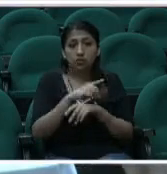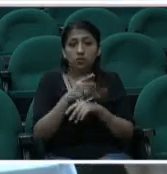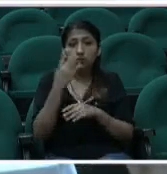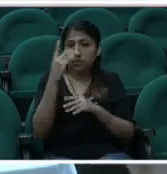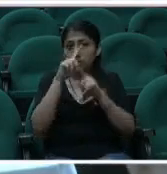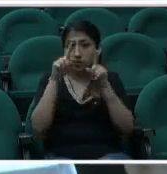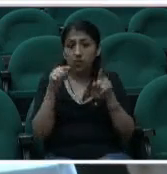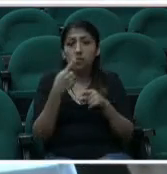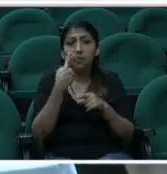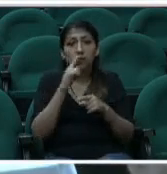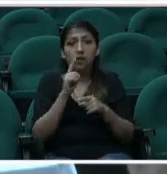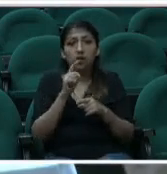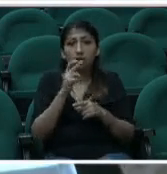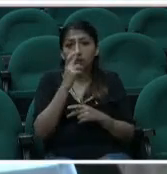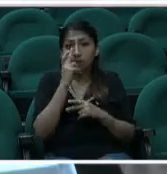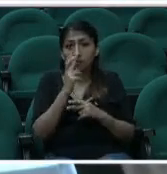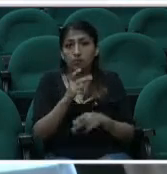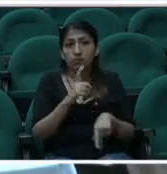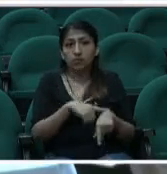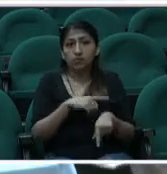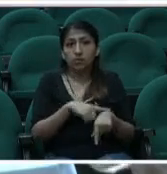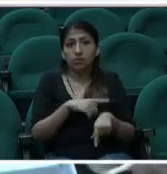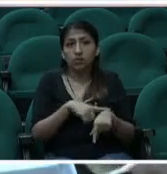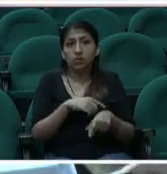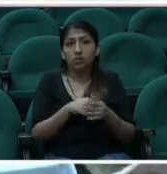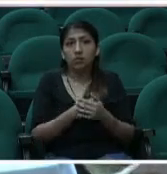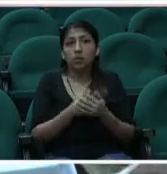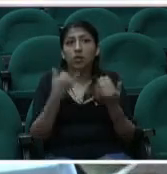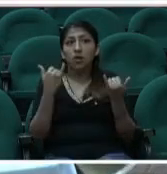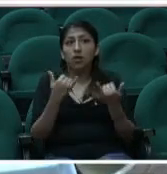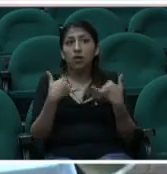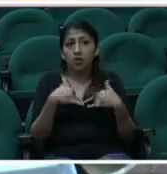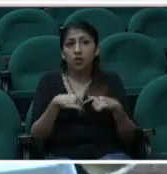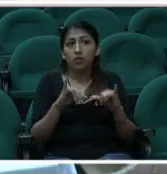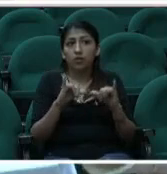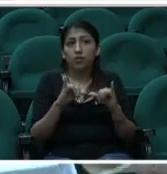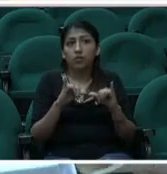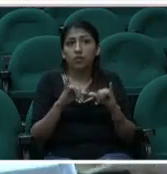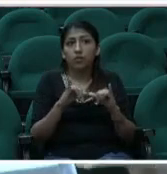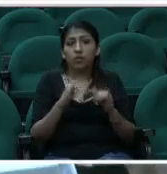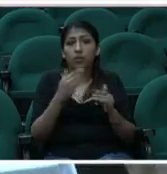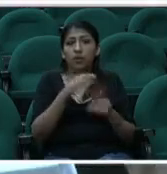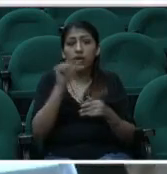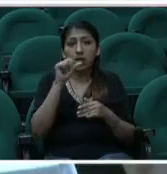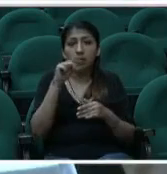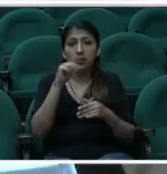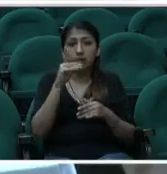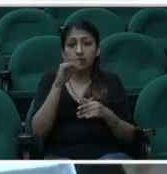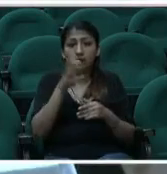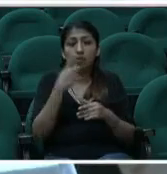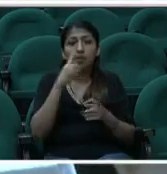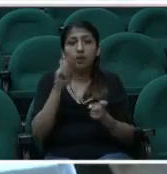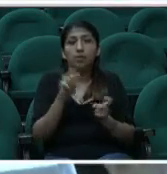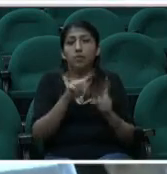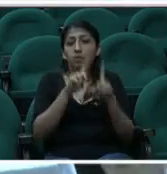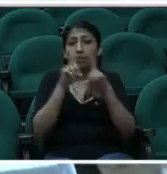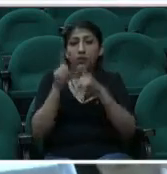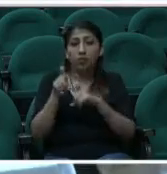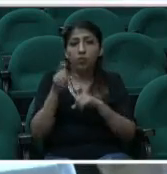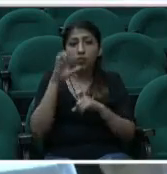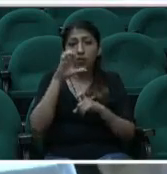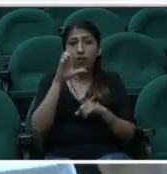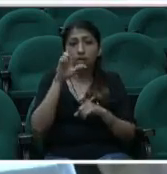la pantalla pero debemos respetar también al tiempo vamos a continuar entonces es el turno del candidato andréi granda para que formule